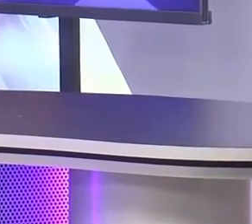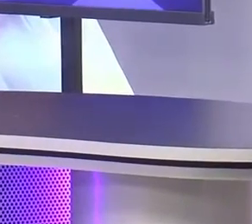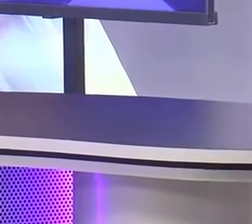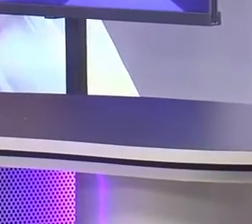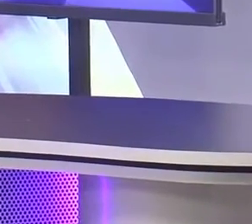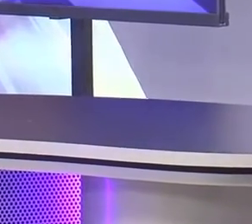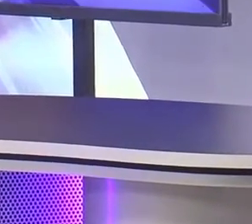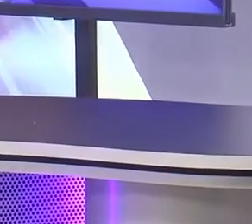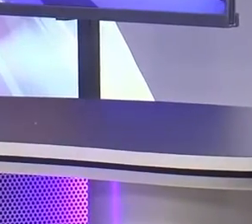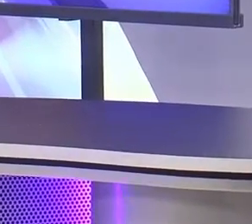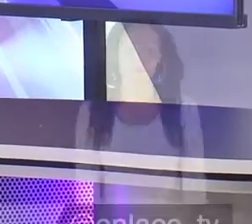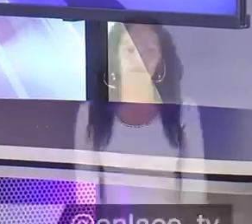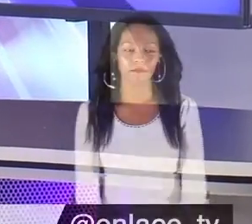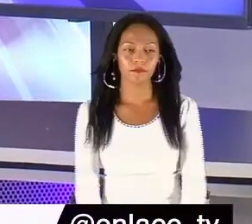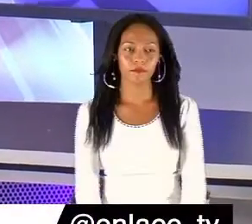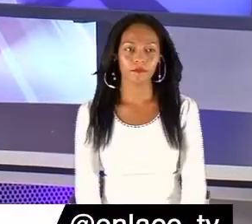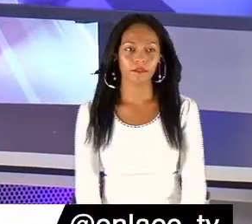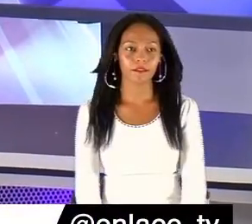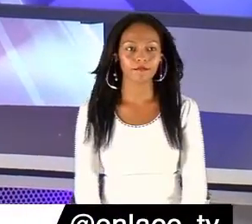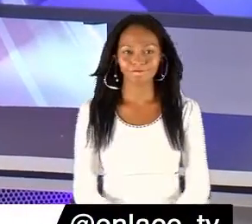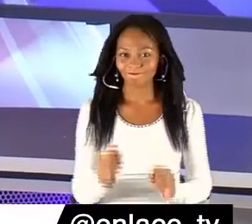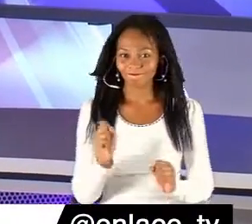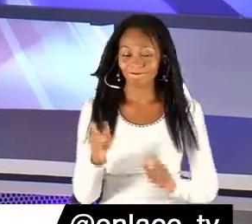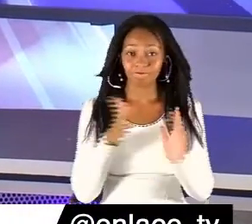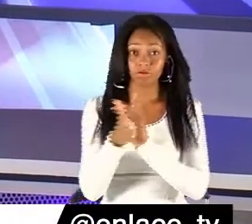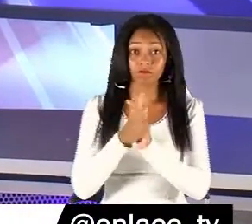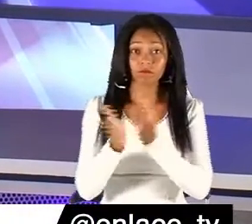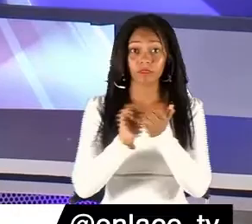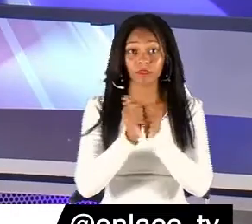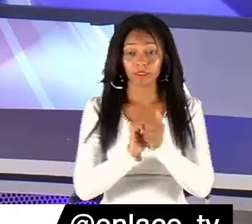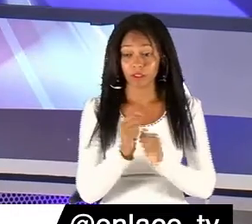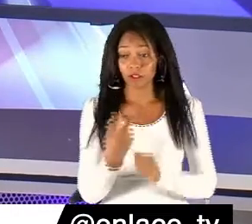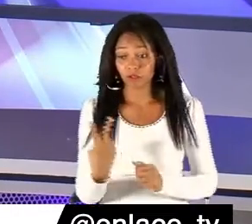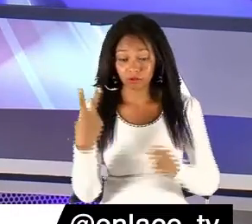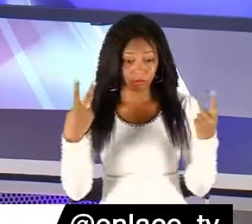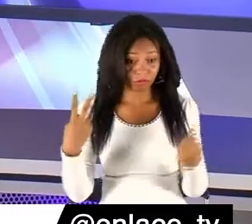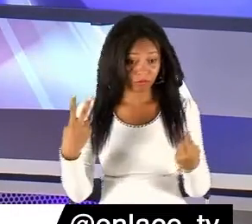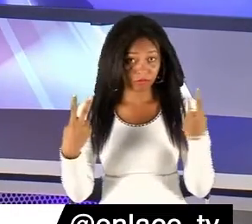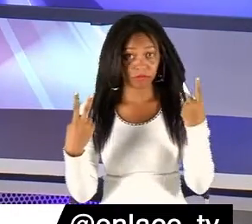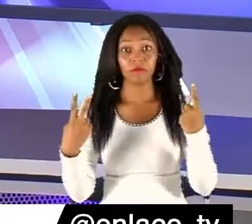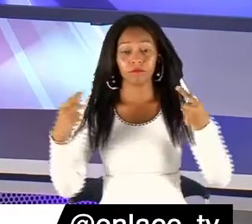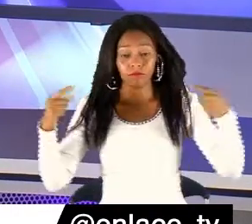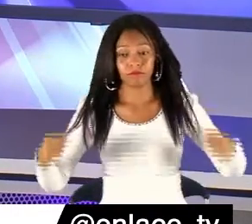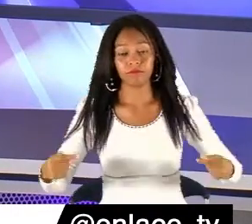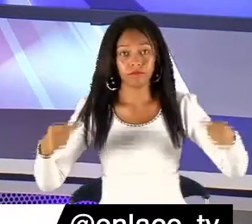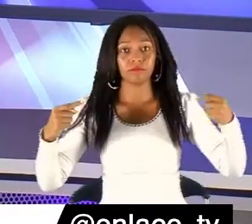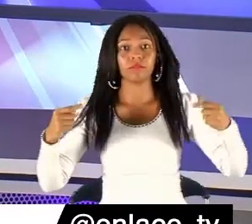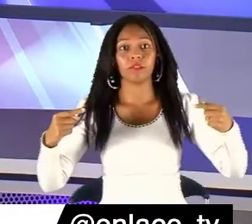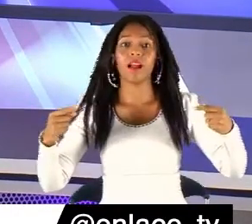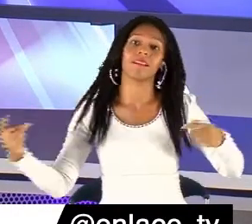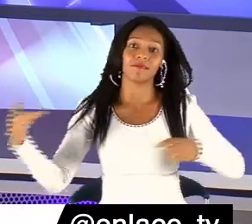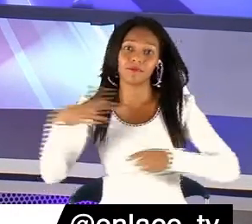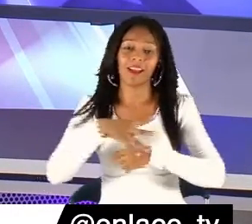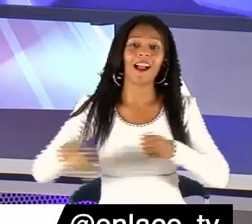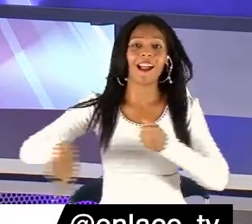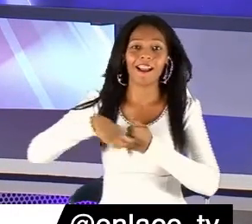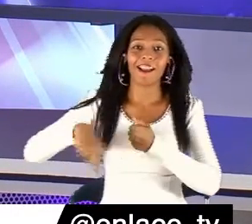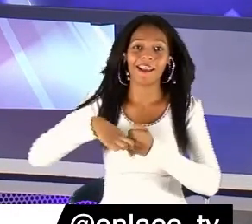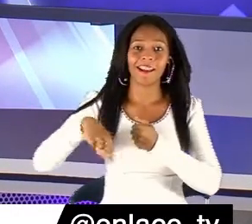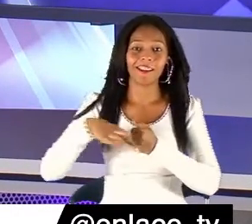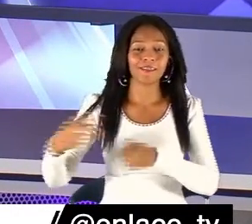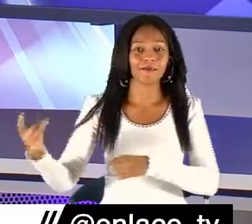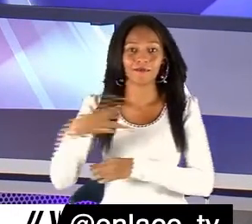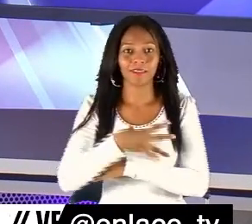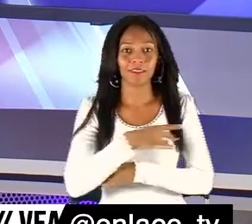Comenzamos los deportes informándoles que con victoria 2-1 frente a Fortaleza Fútbol Club, Alianza Petrolera cerró la campaña del primer